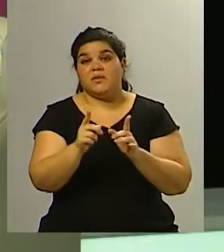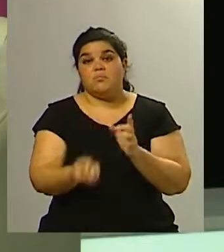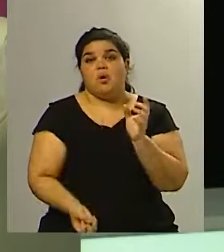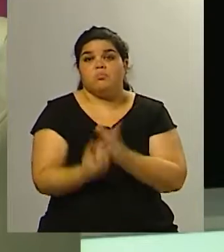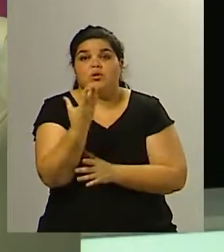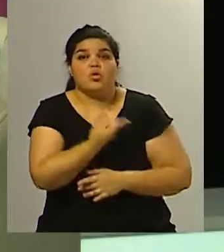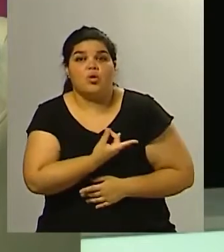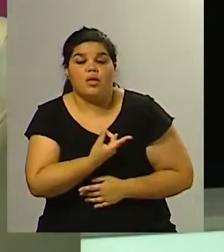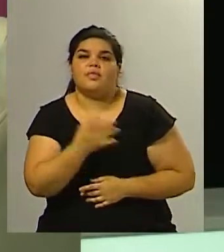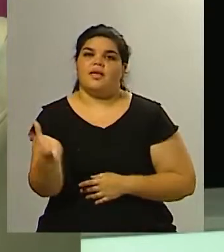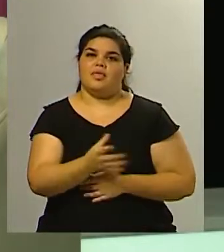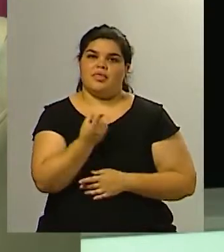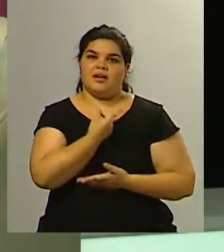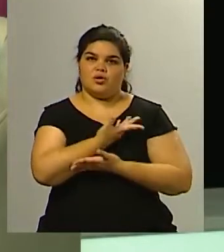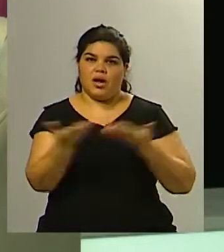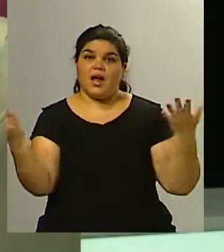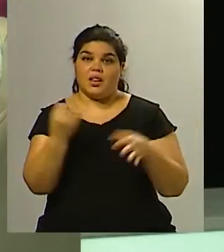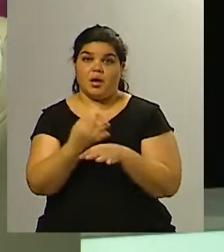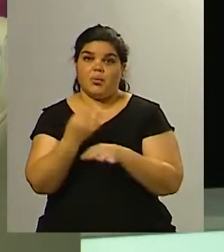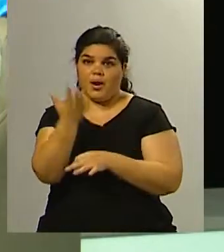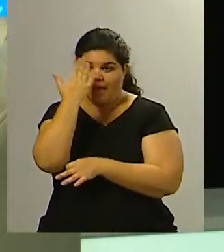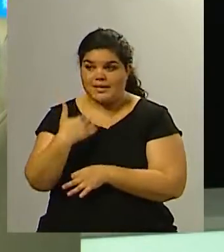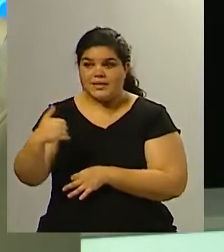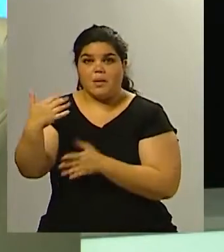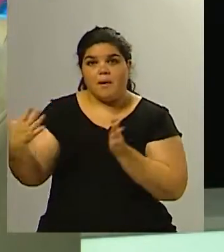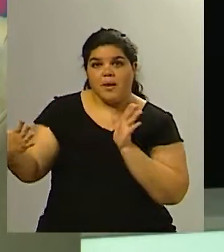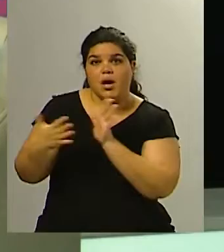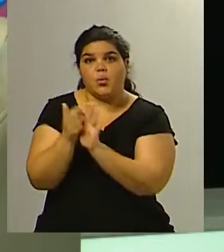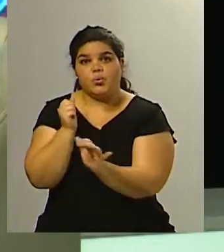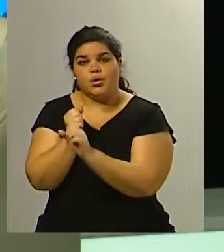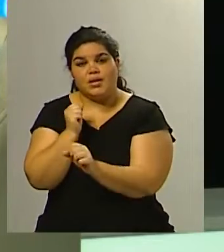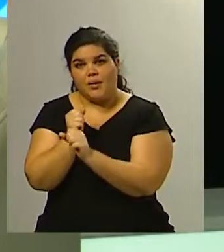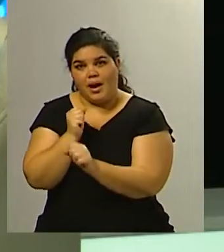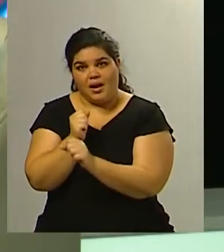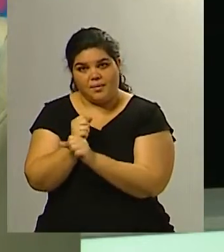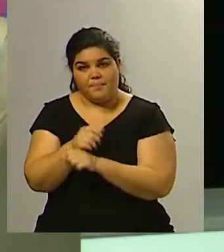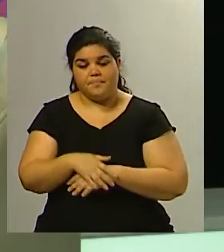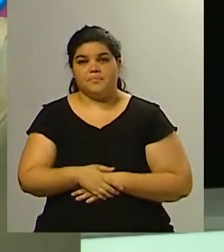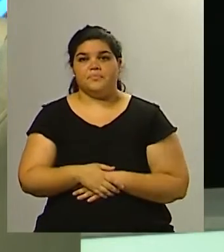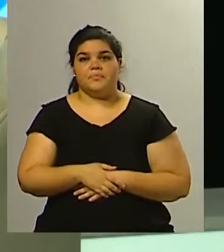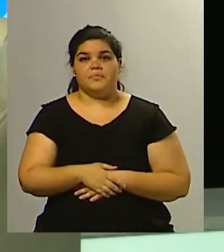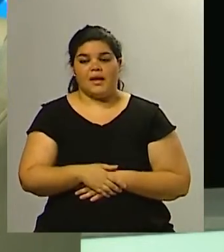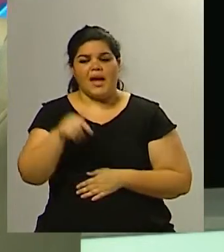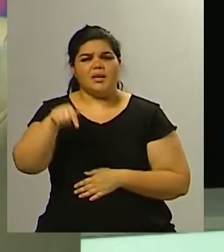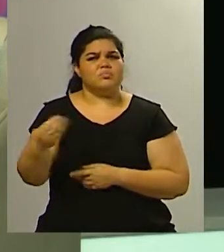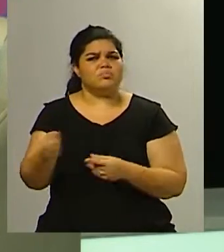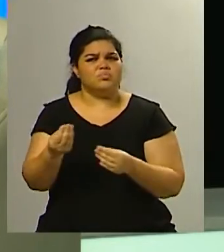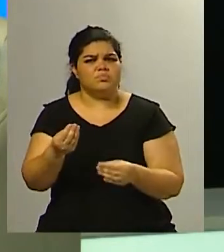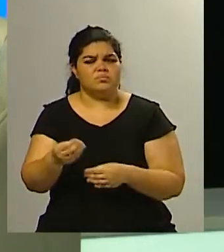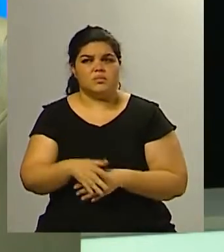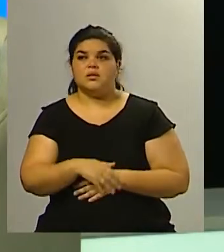Escuelas, también que somos convocados, para poder trabajar de manera conjunta, porque acá lo importante es tener un